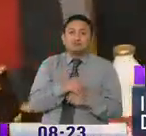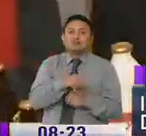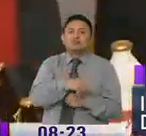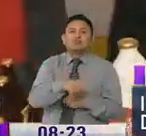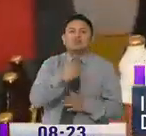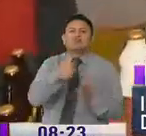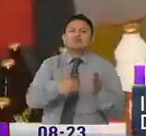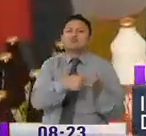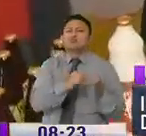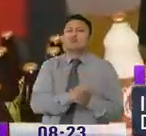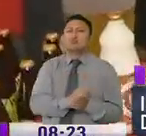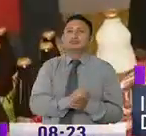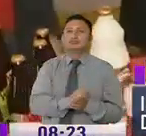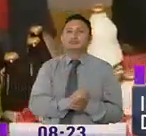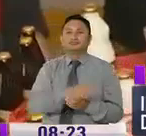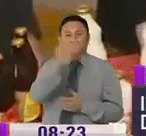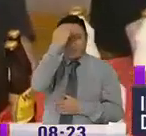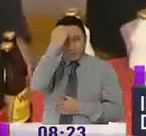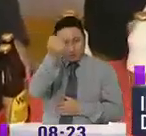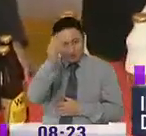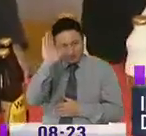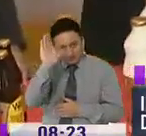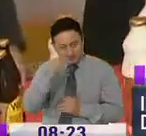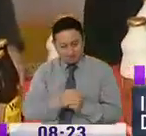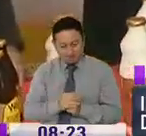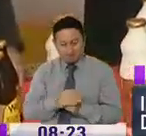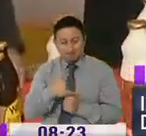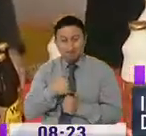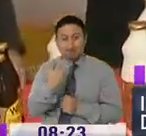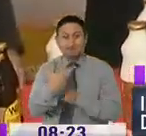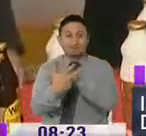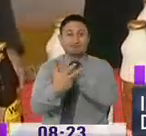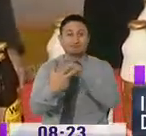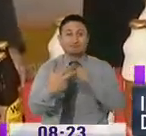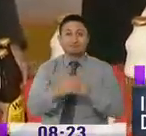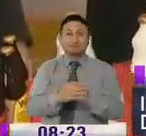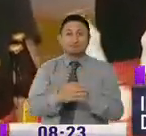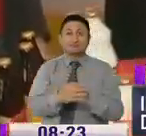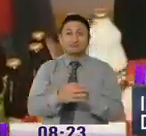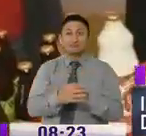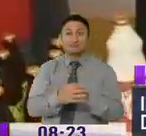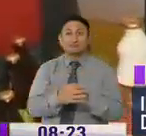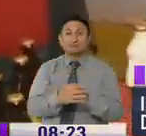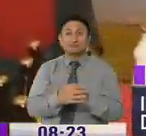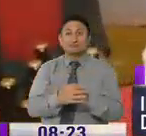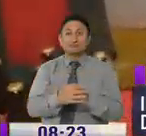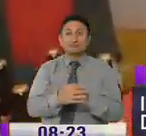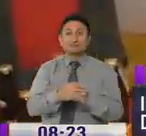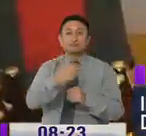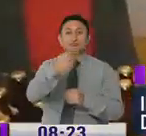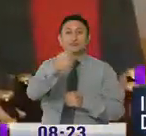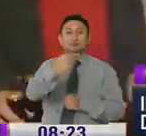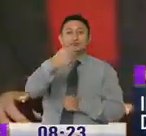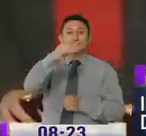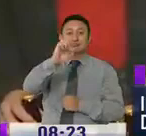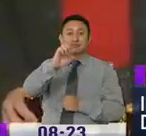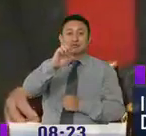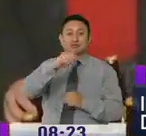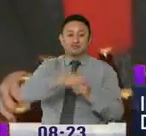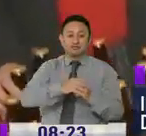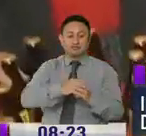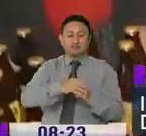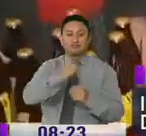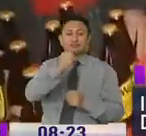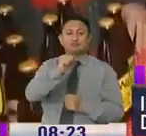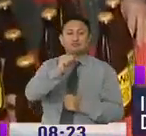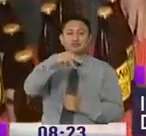esto, señora? Hola, buenos días. Yo tengo tres opciones, ghee, pepas de sambo y vinagre de manzana. El ghee es